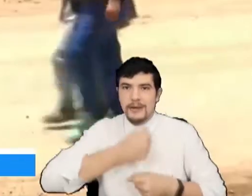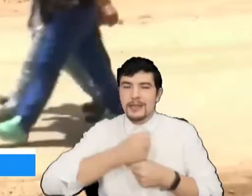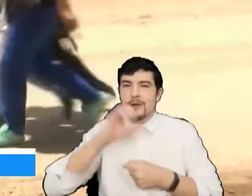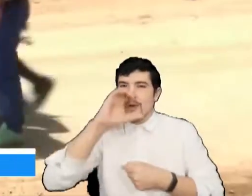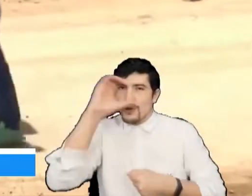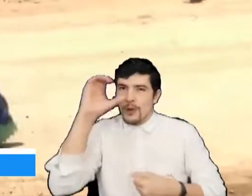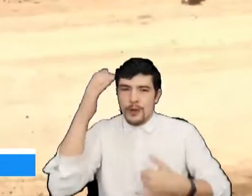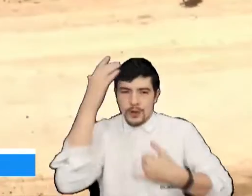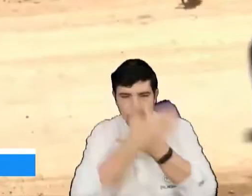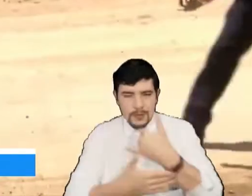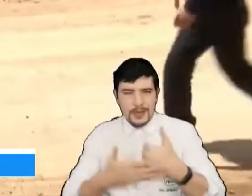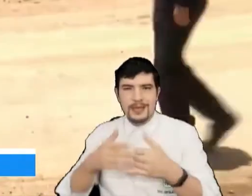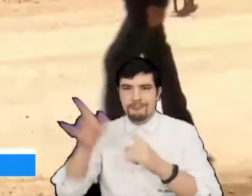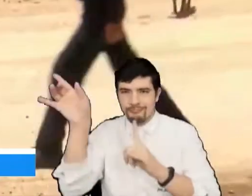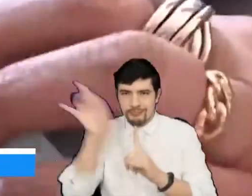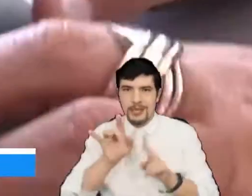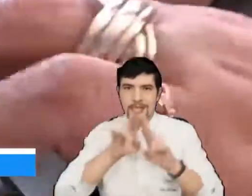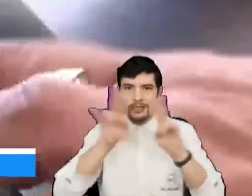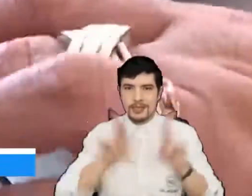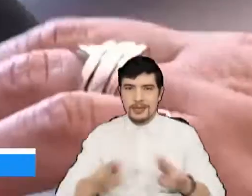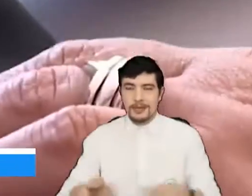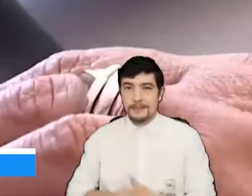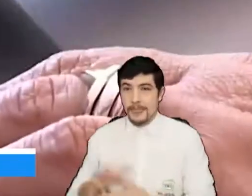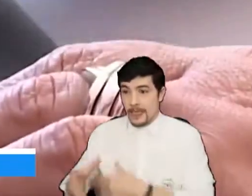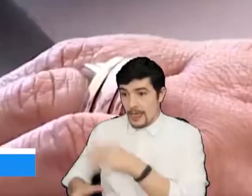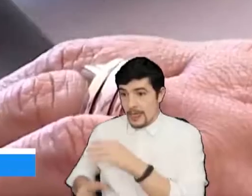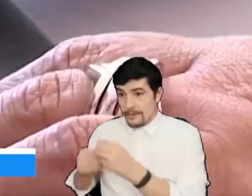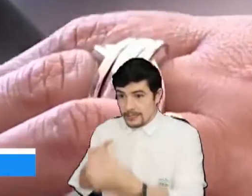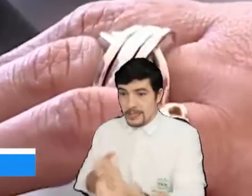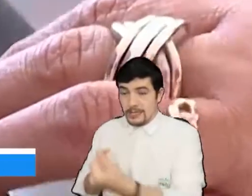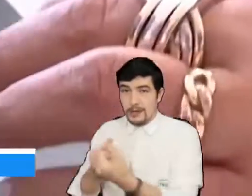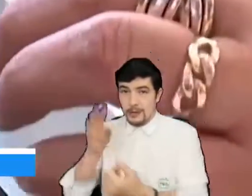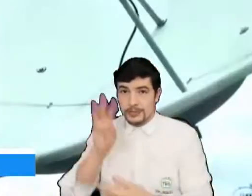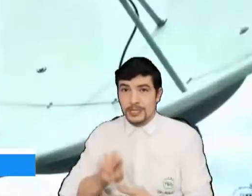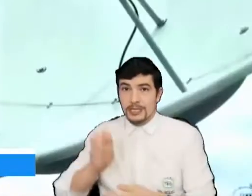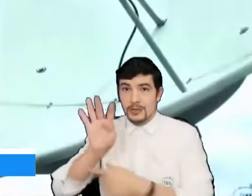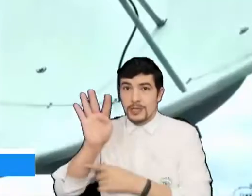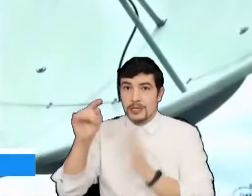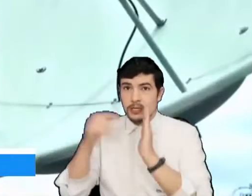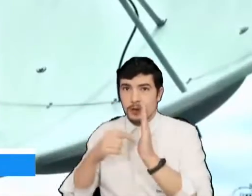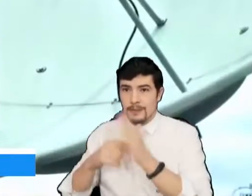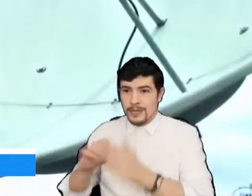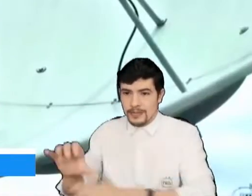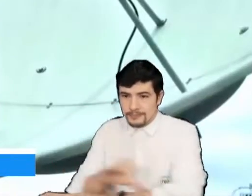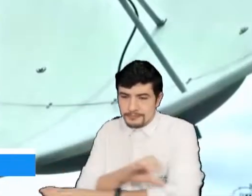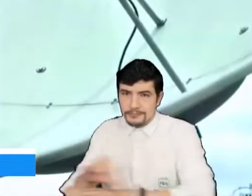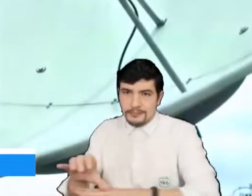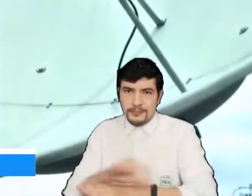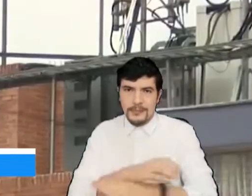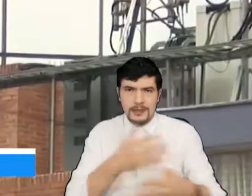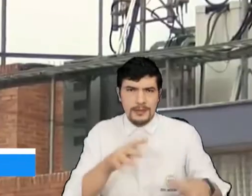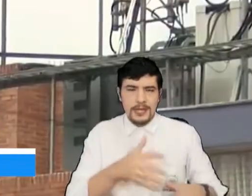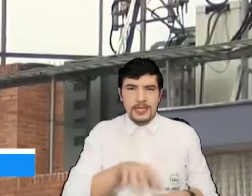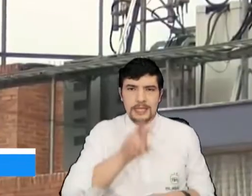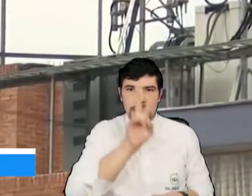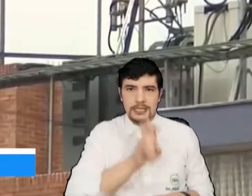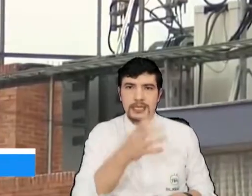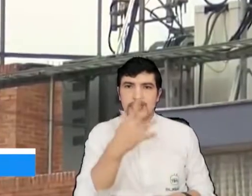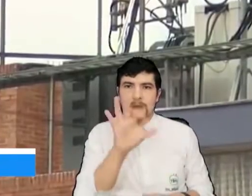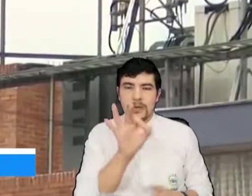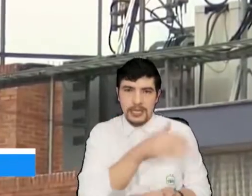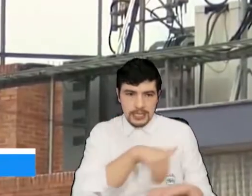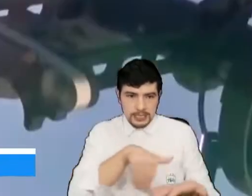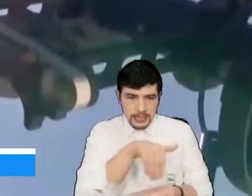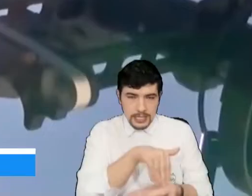a la conectividad también se vio reflejado en la entrega de 84 mil computadores en más de 750 sedes educativas que permitirán